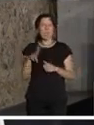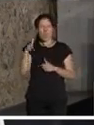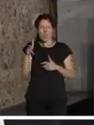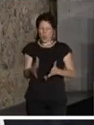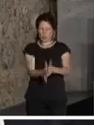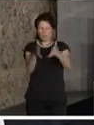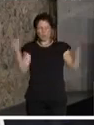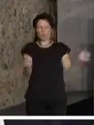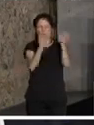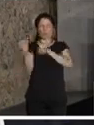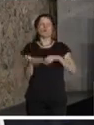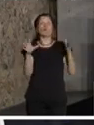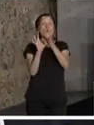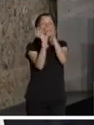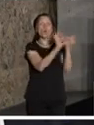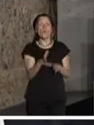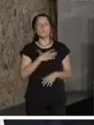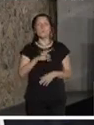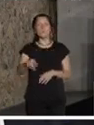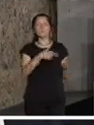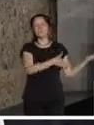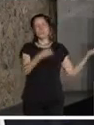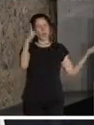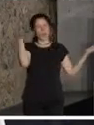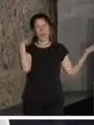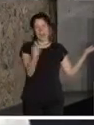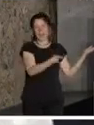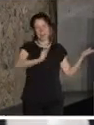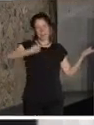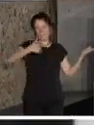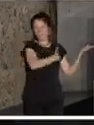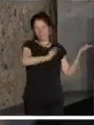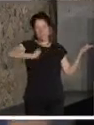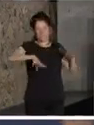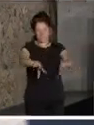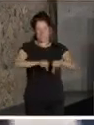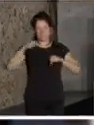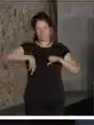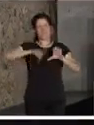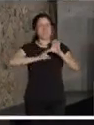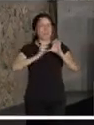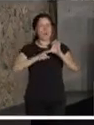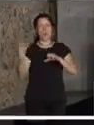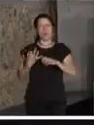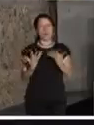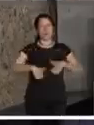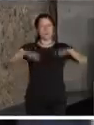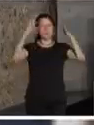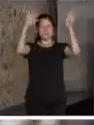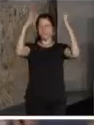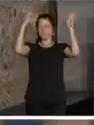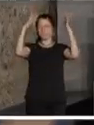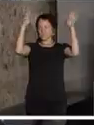de derechos es unidas podemos Y es que Irene de Miguel sea presidenta de extremadura